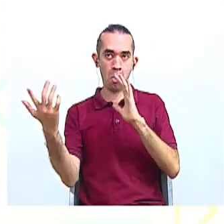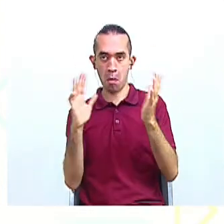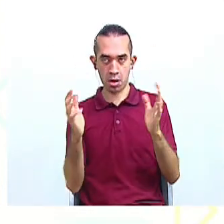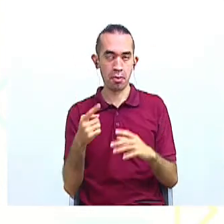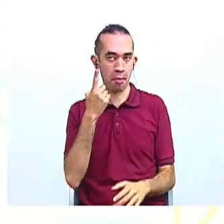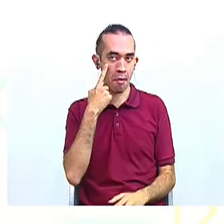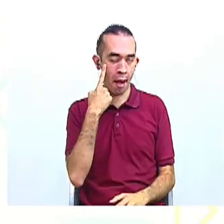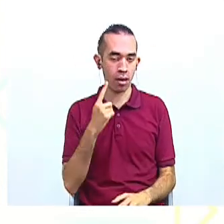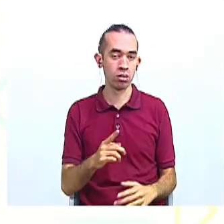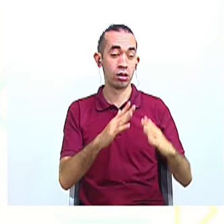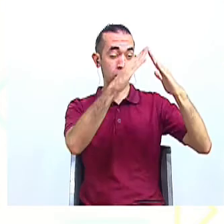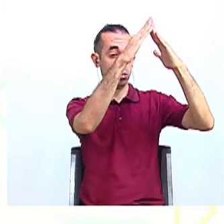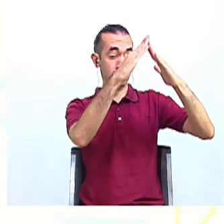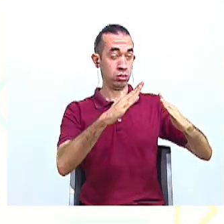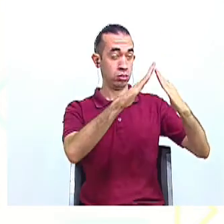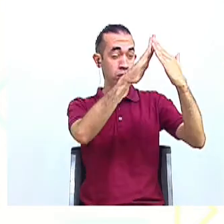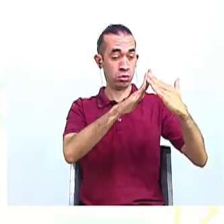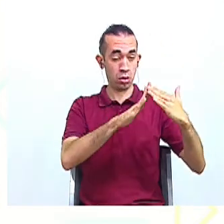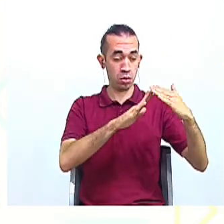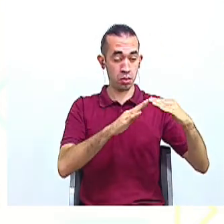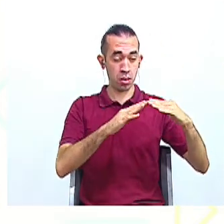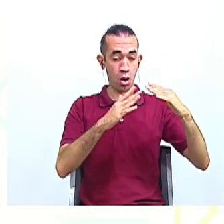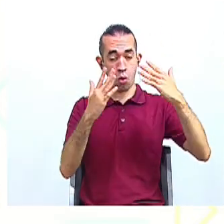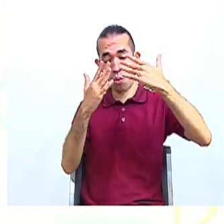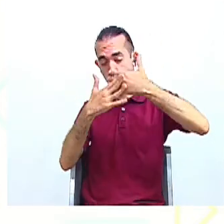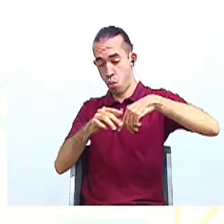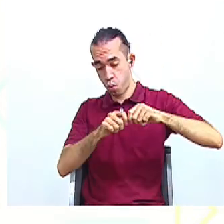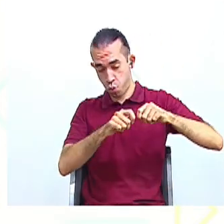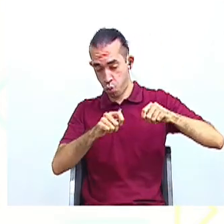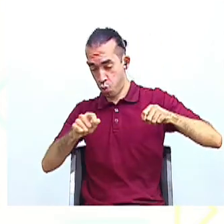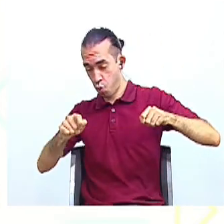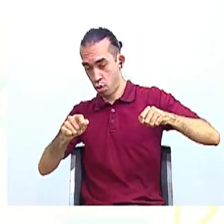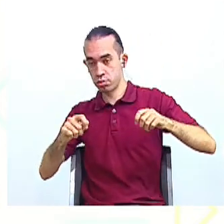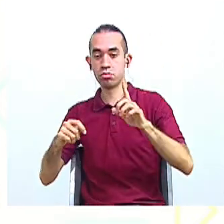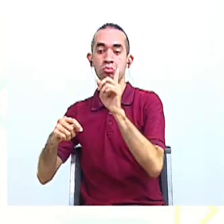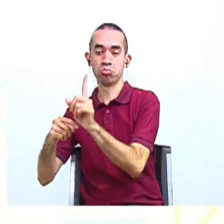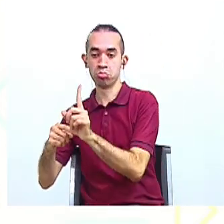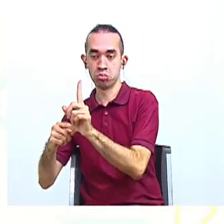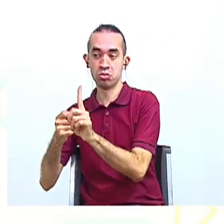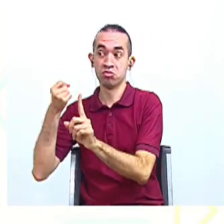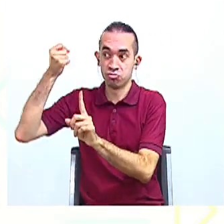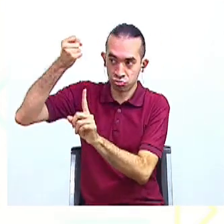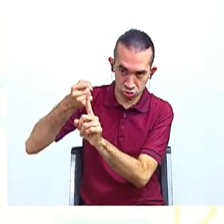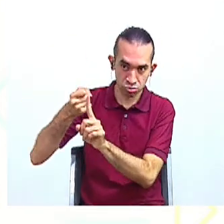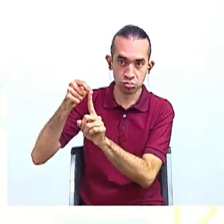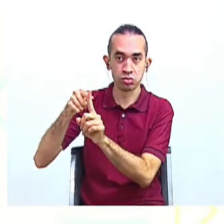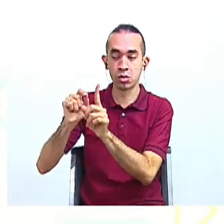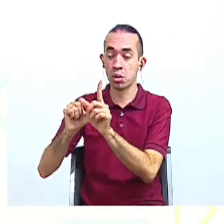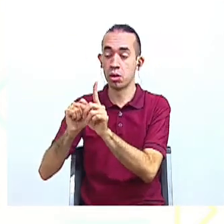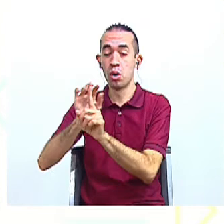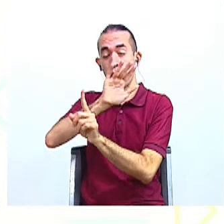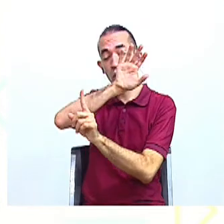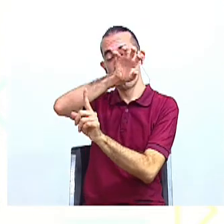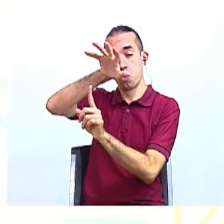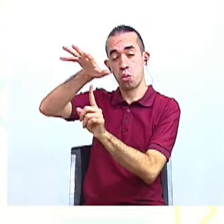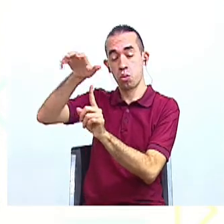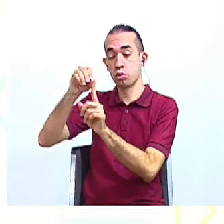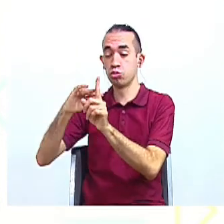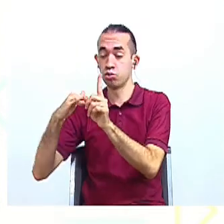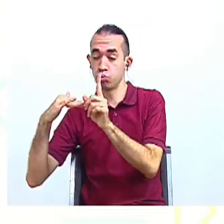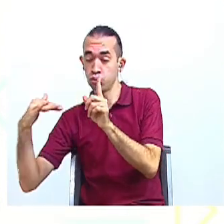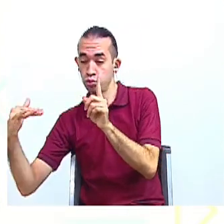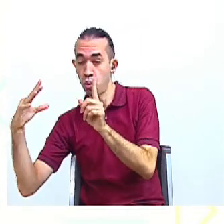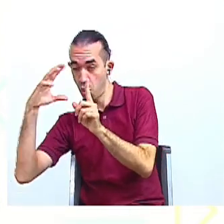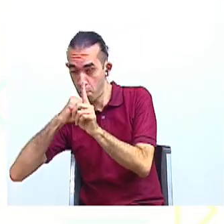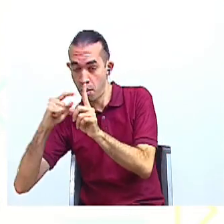la sombra de la pirámide con respecto a la sombra del bastón y la altura de la pirámide con respecto